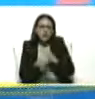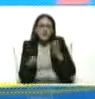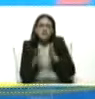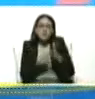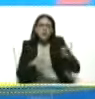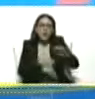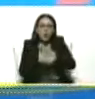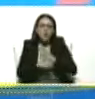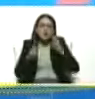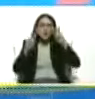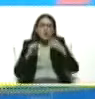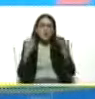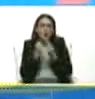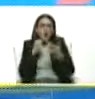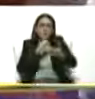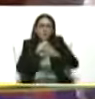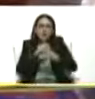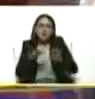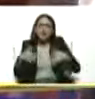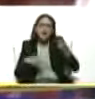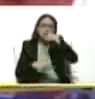al servicio de la gente